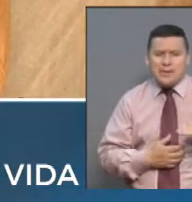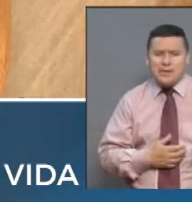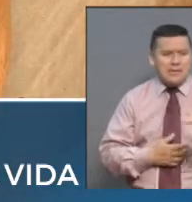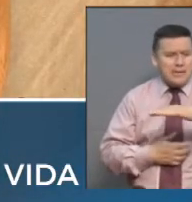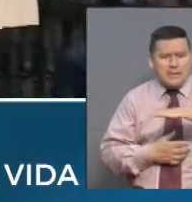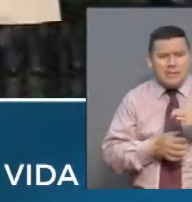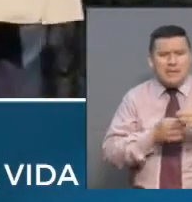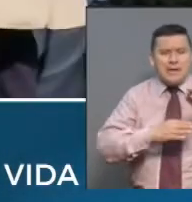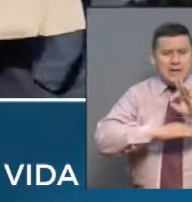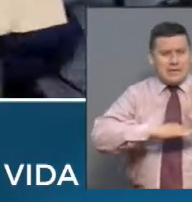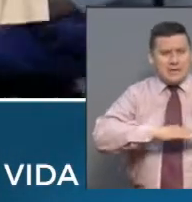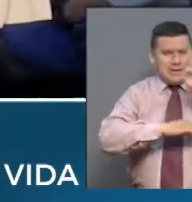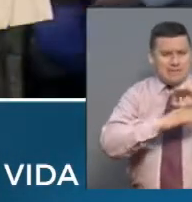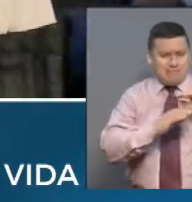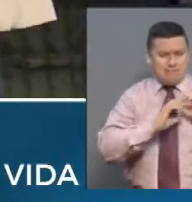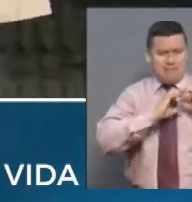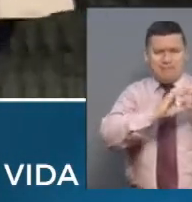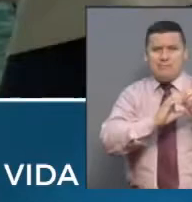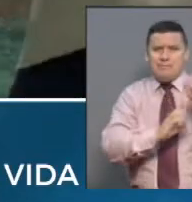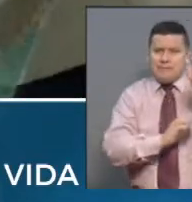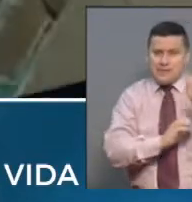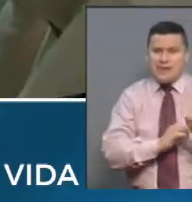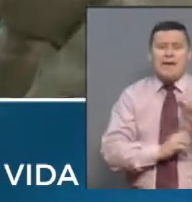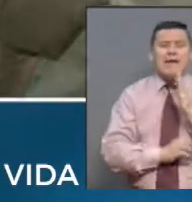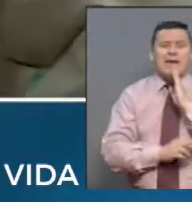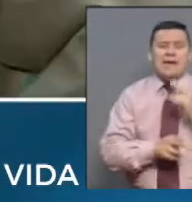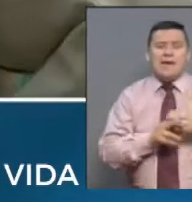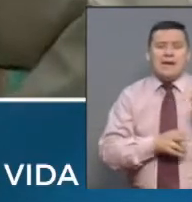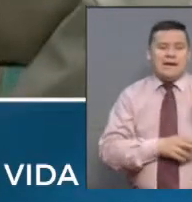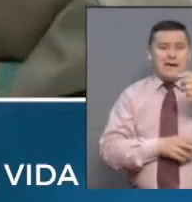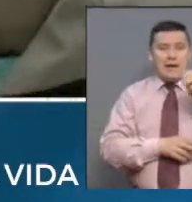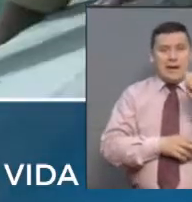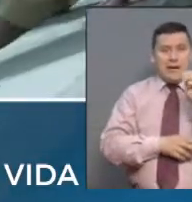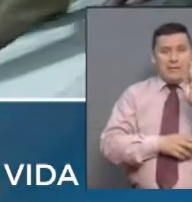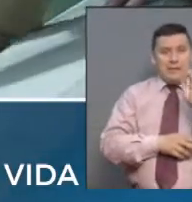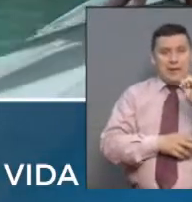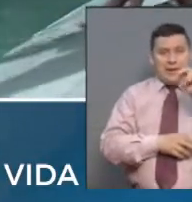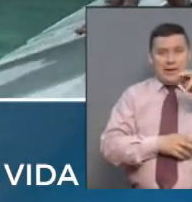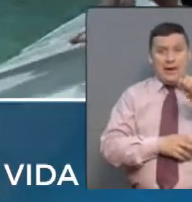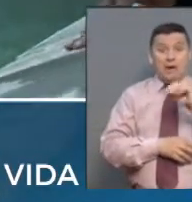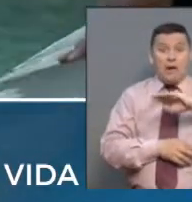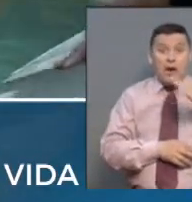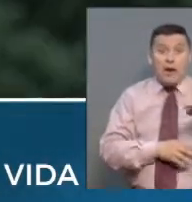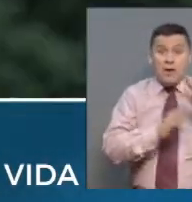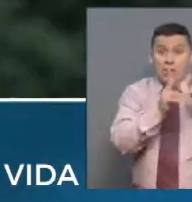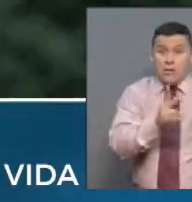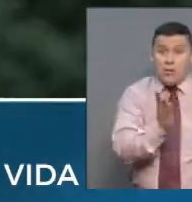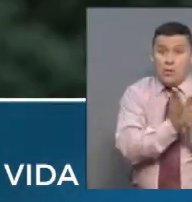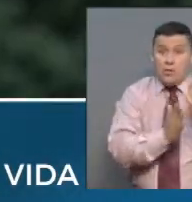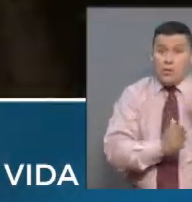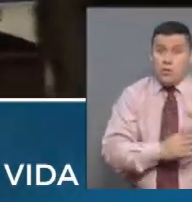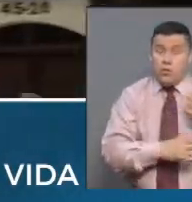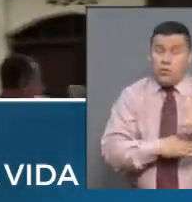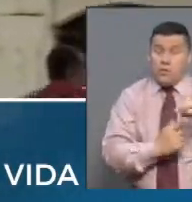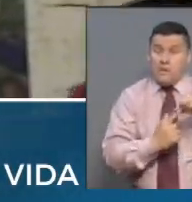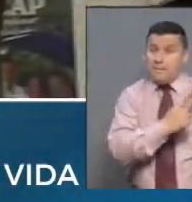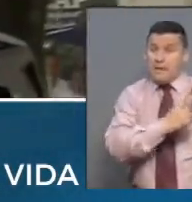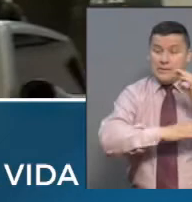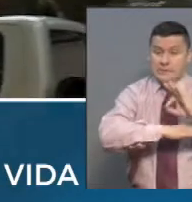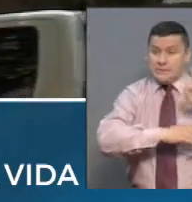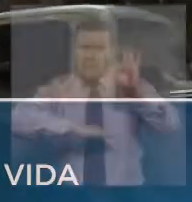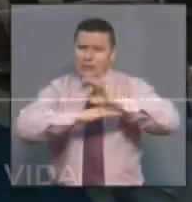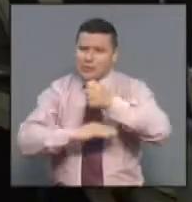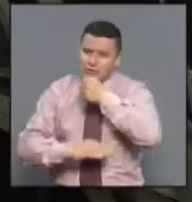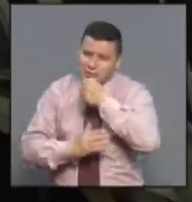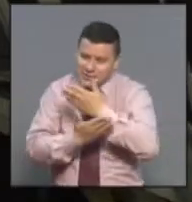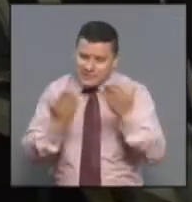y esapista de corazón. Ella es Gavina, una de las alumnas más destacadas del ESAP en esta